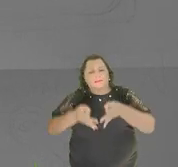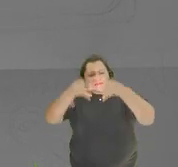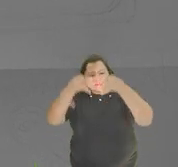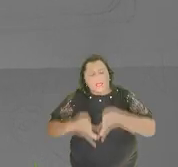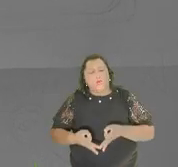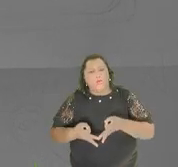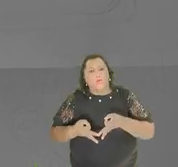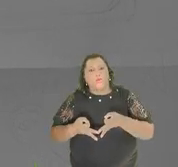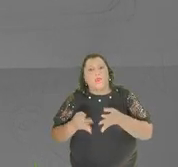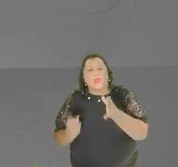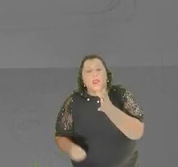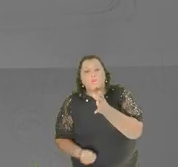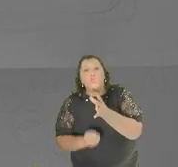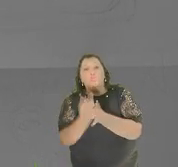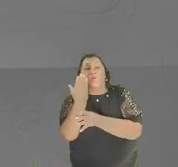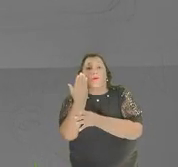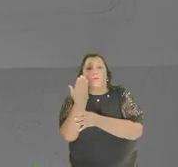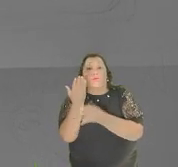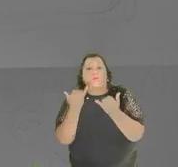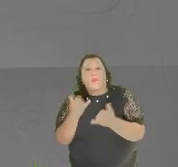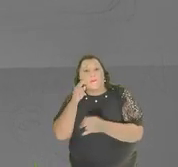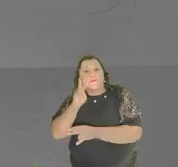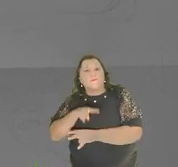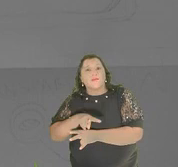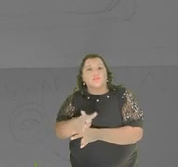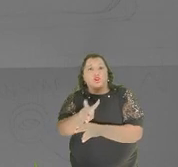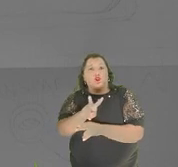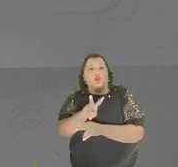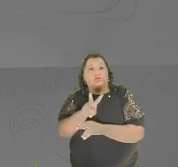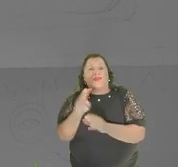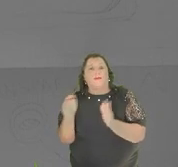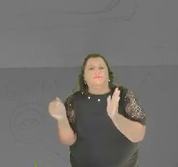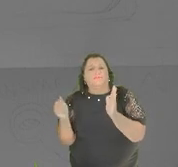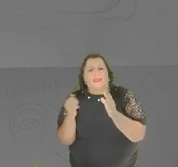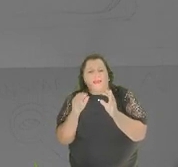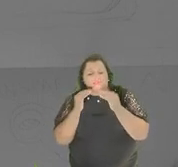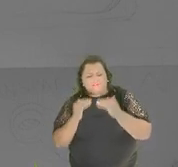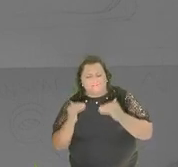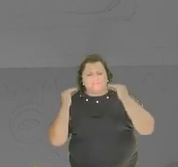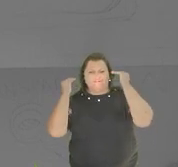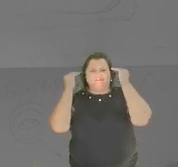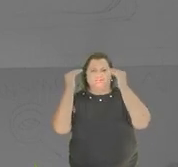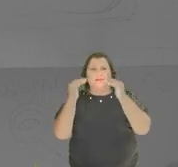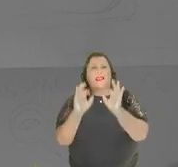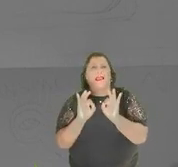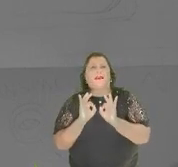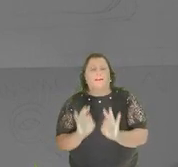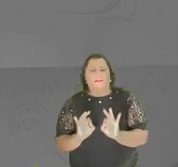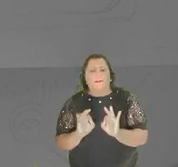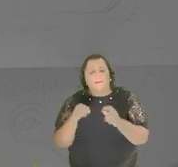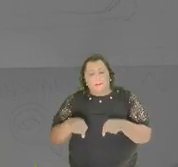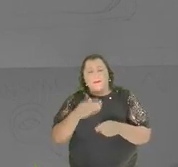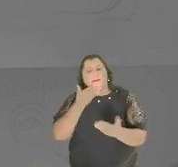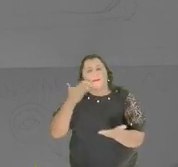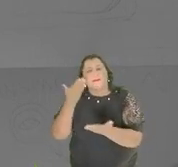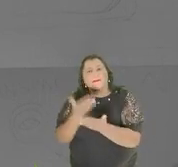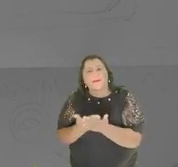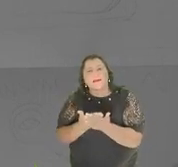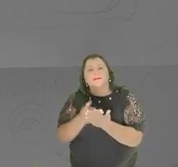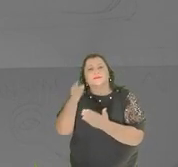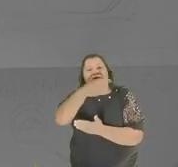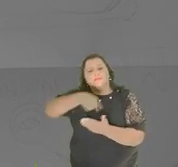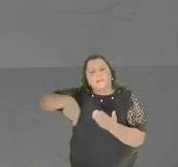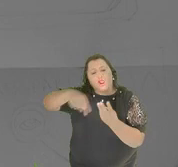que actualiza esa visión de la acreditación de alta calidad. Y desde aquí quiero, como siempre, agradecer a la comisión